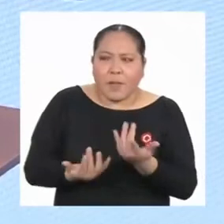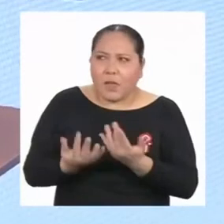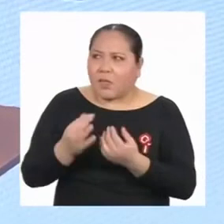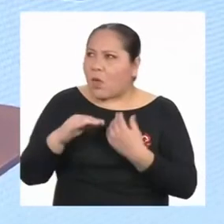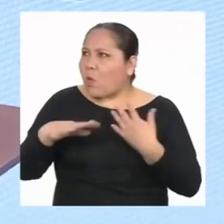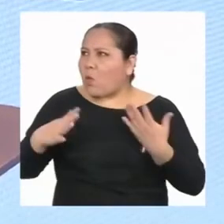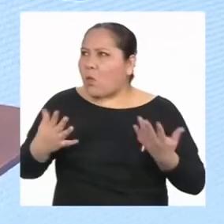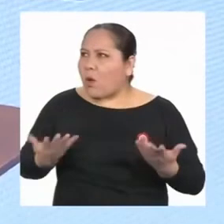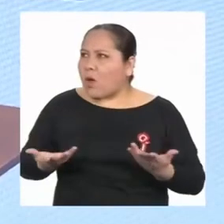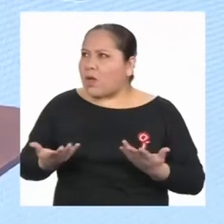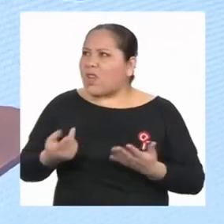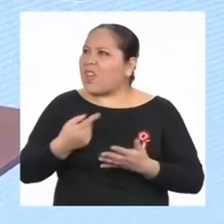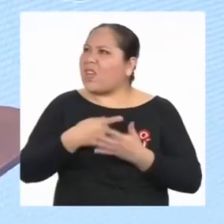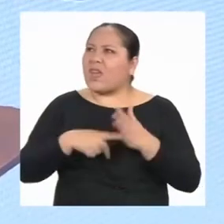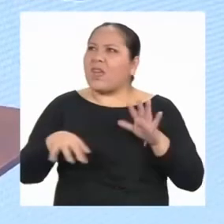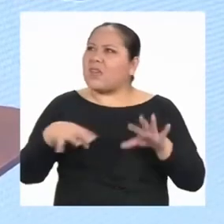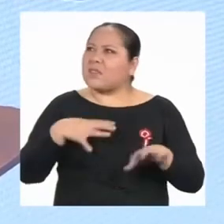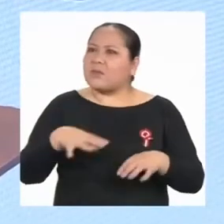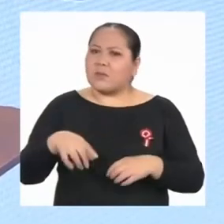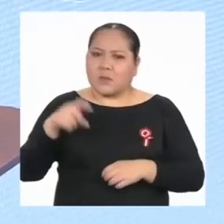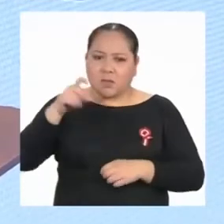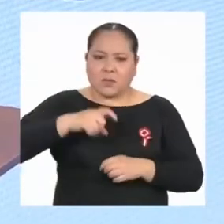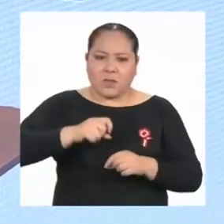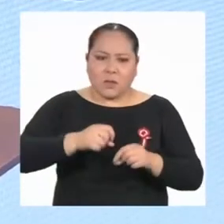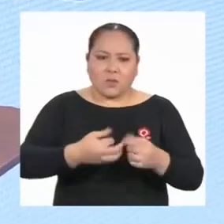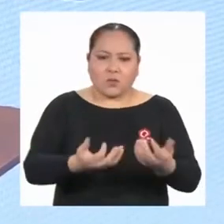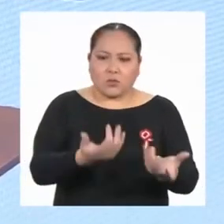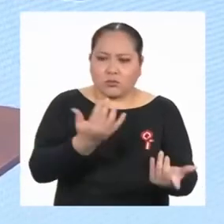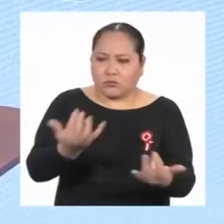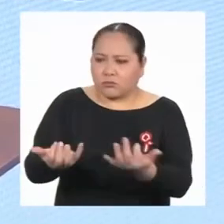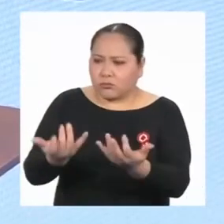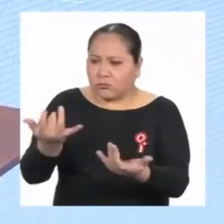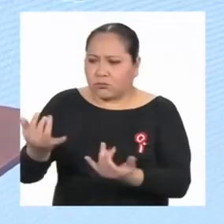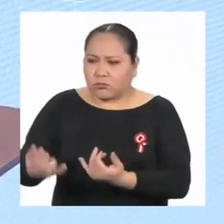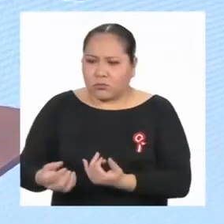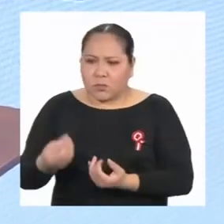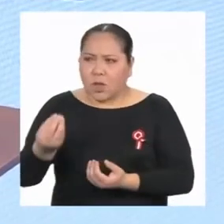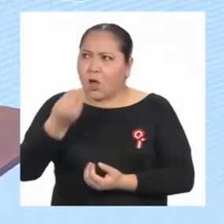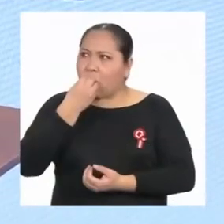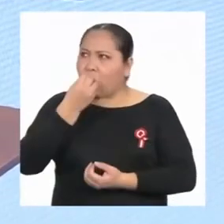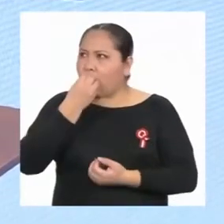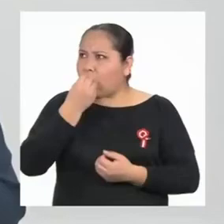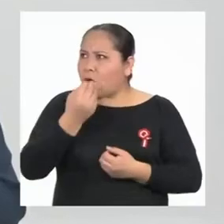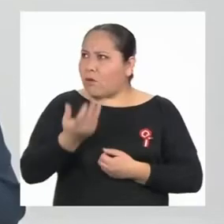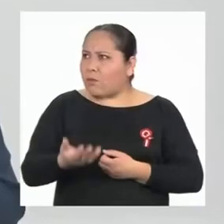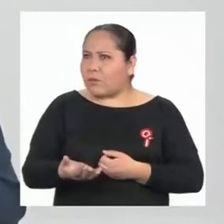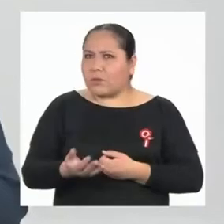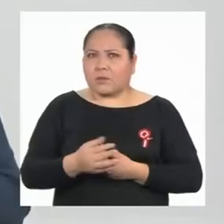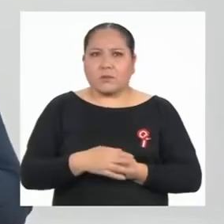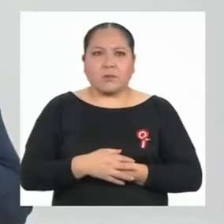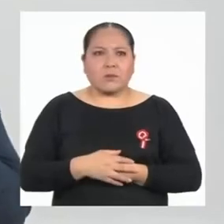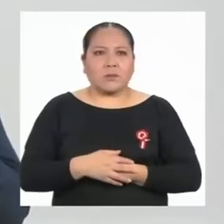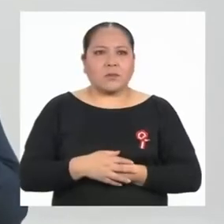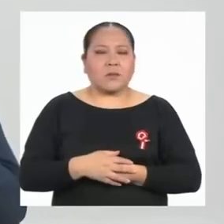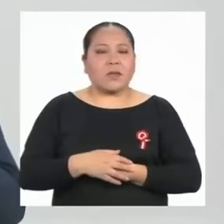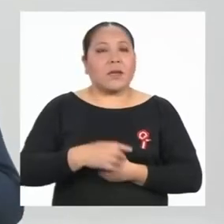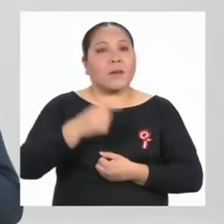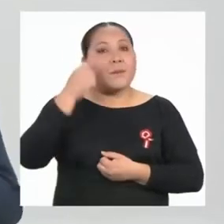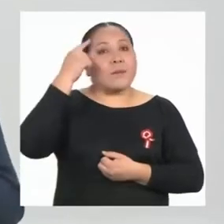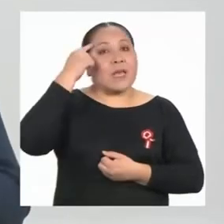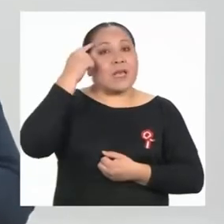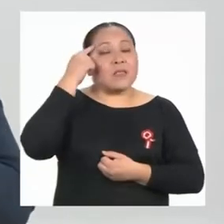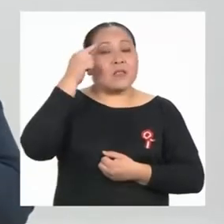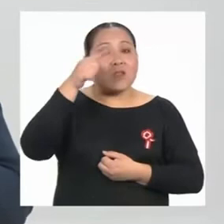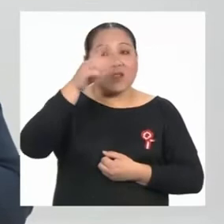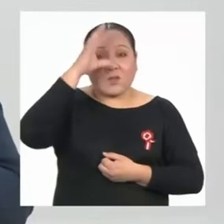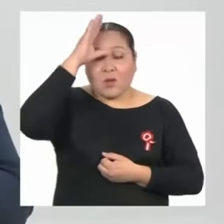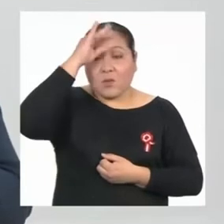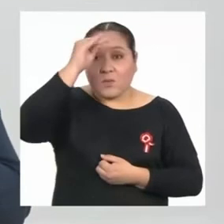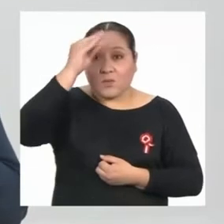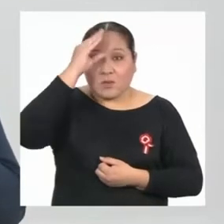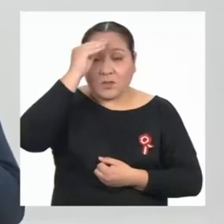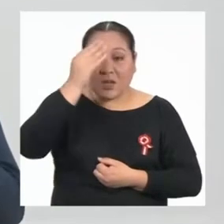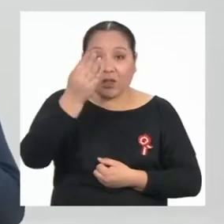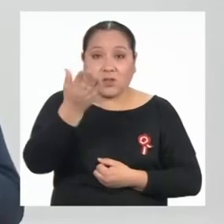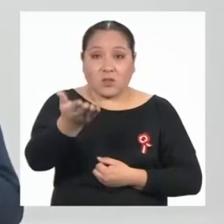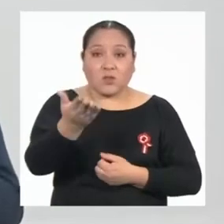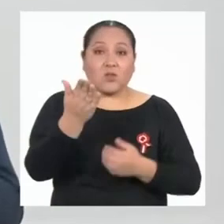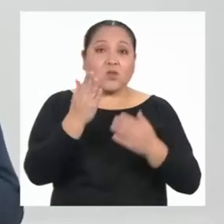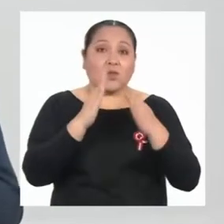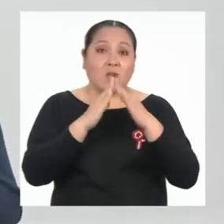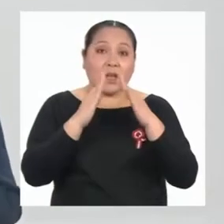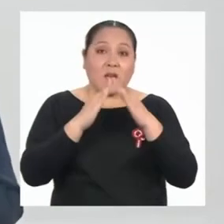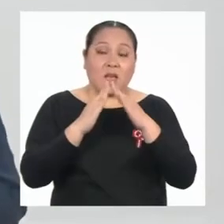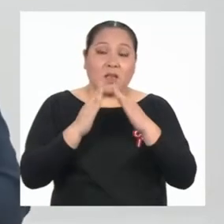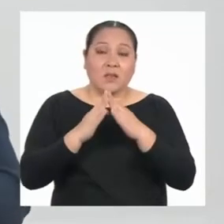hacer? Necesitamos los campos de cultivo para obtener nuestros alimentos. Creo que las chicas y los chicos en